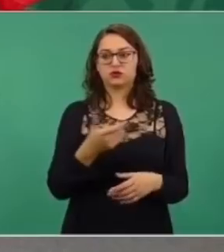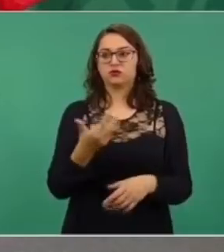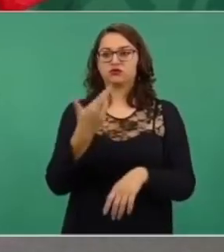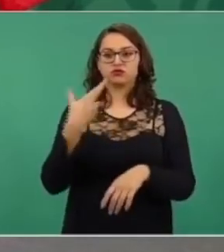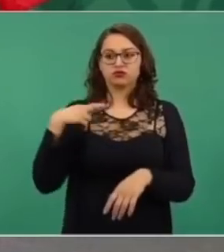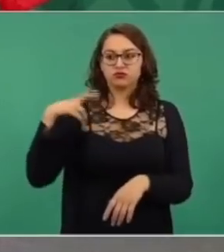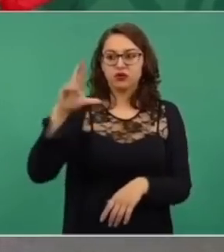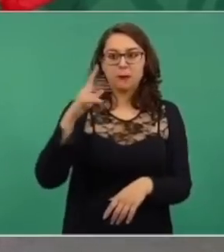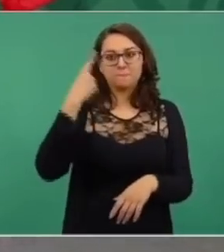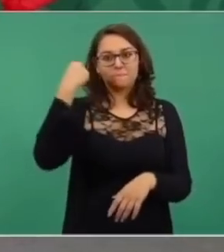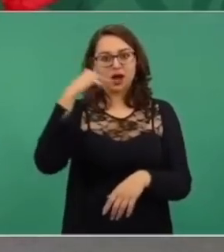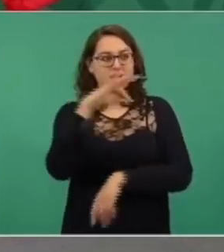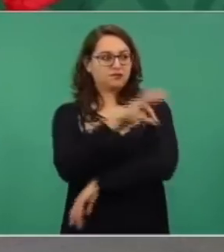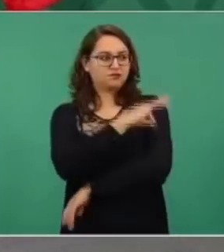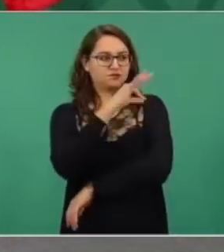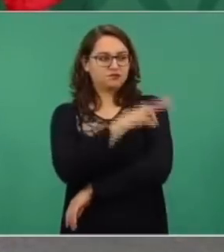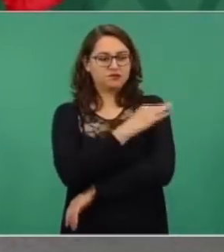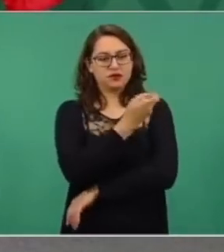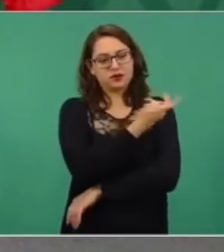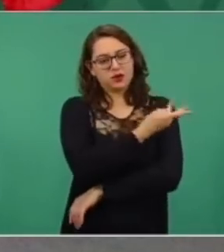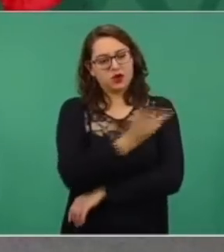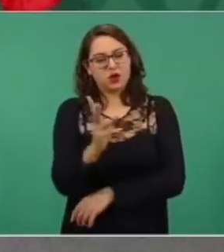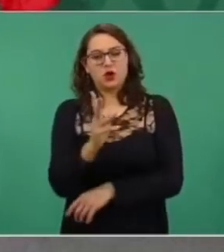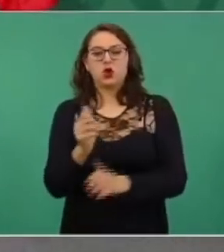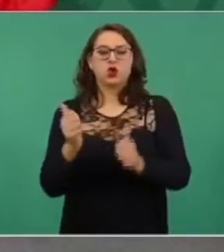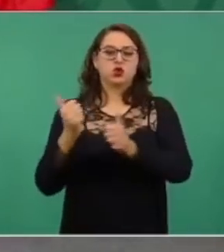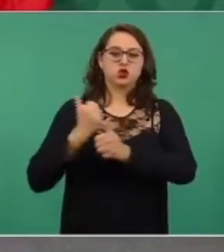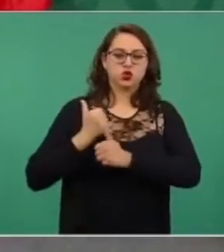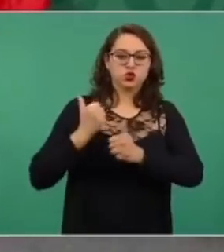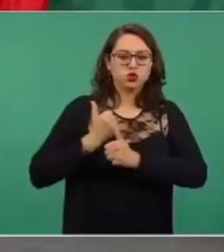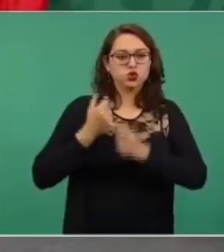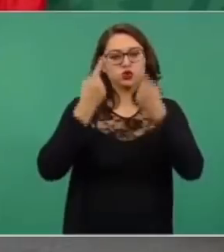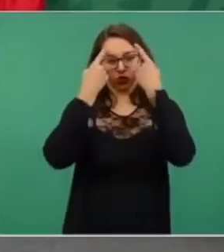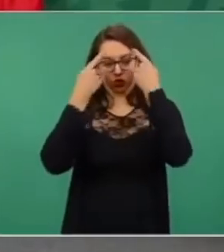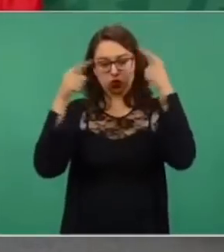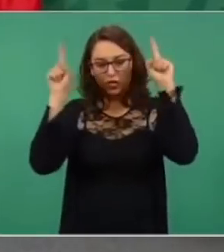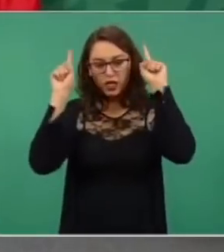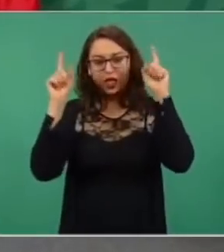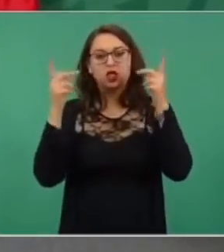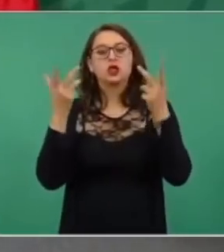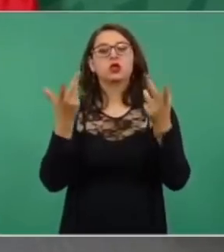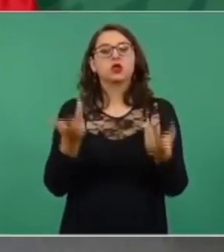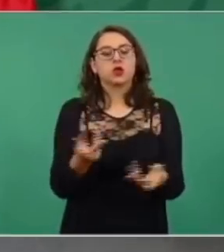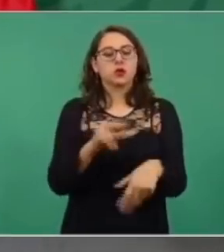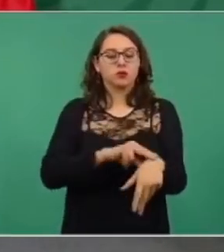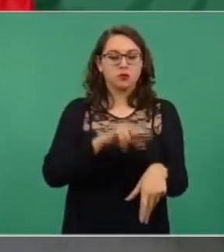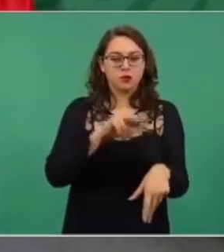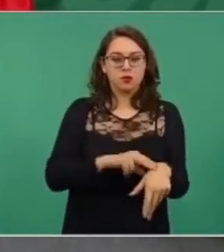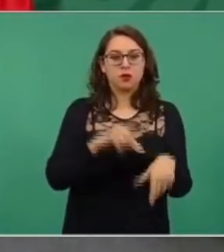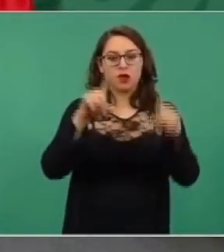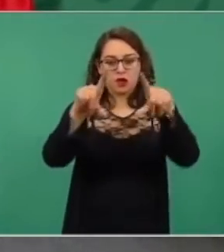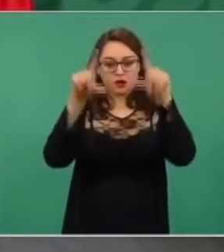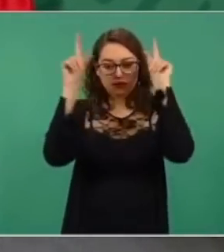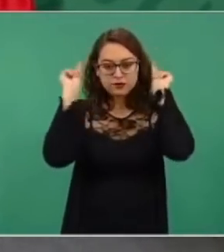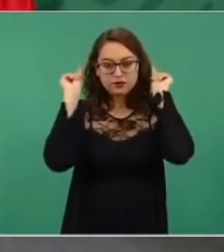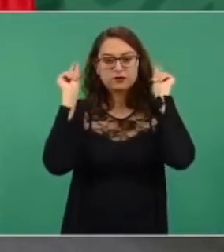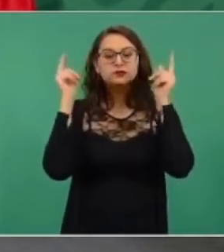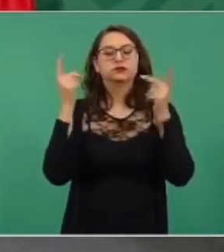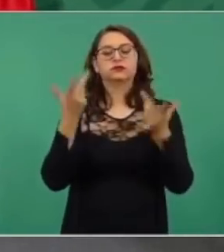agradecer a soldados, marinos, médicos, enfermeras,